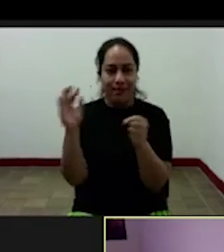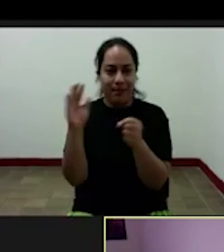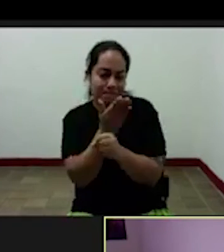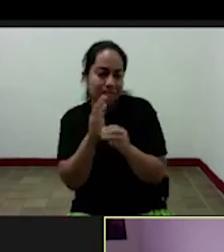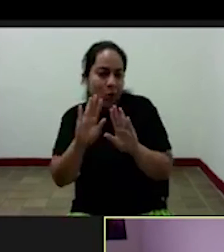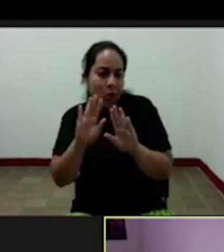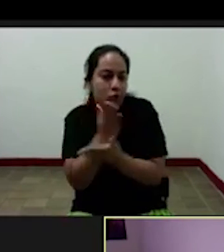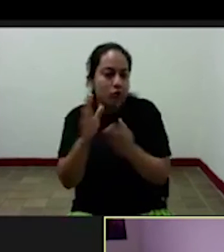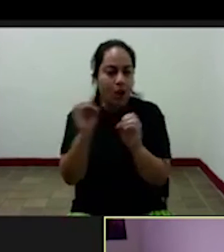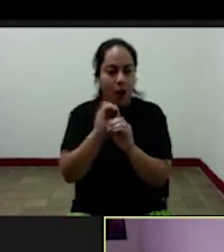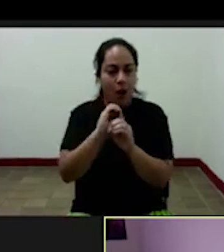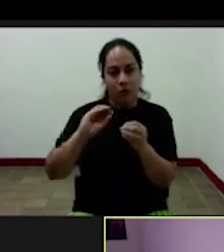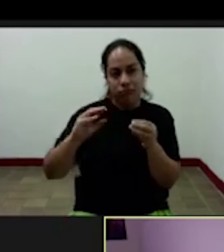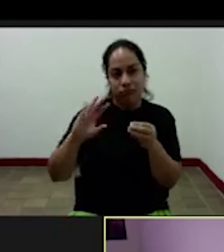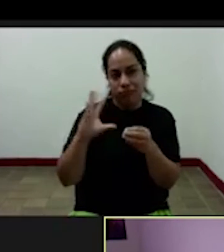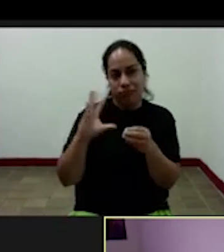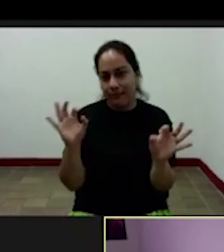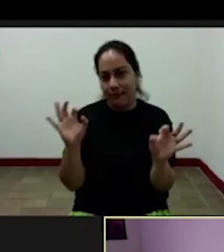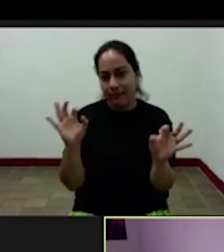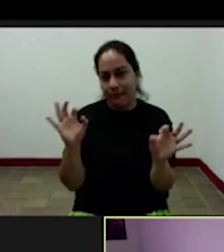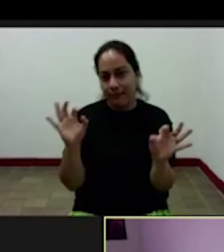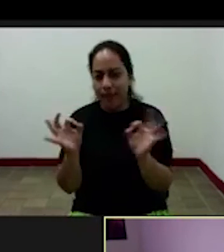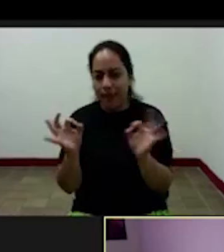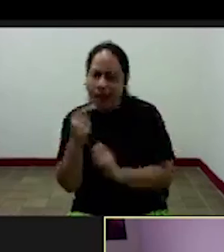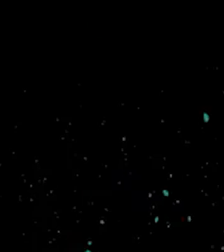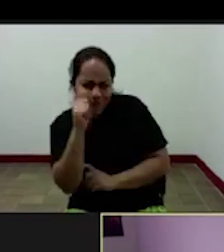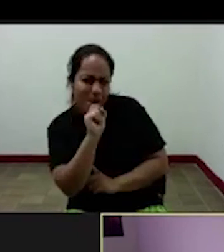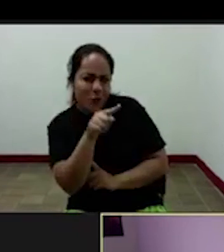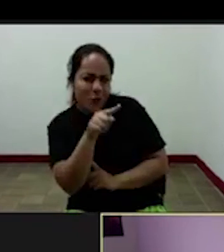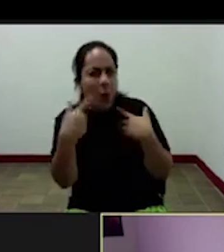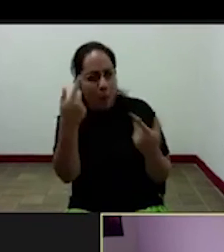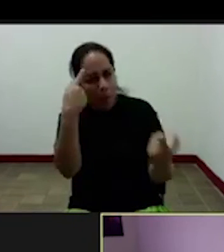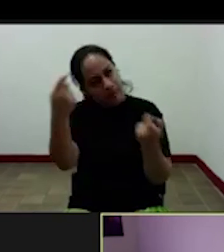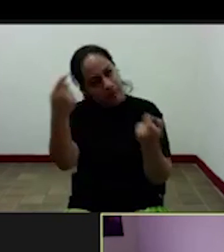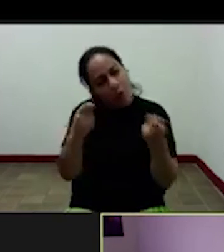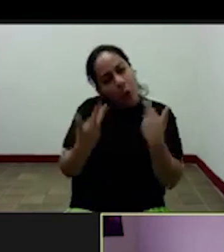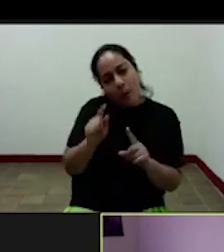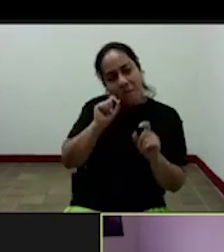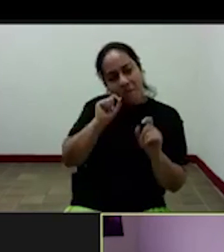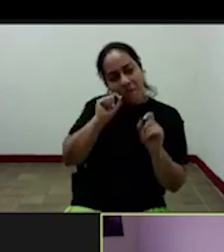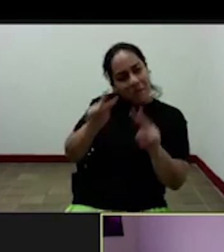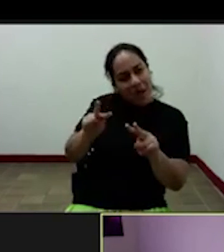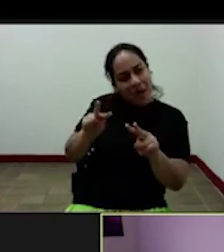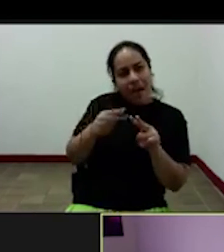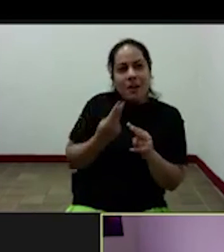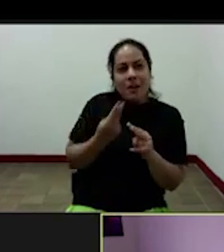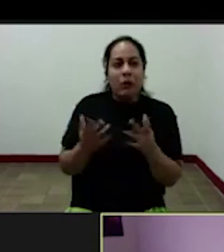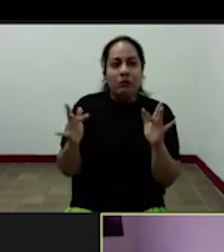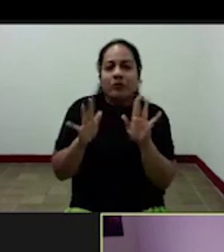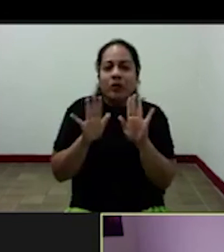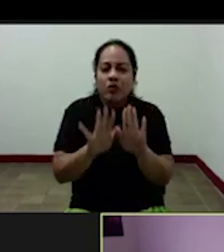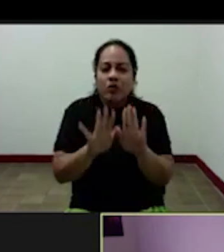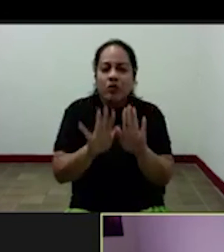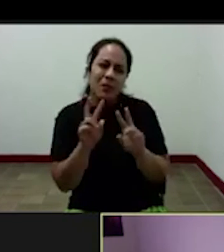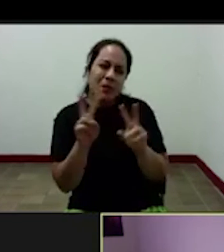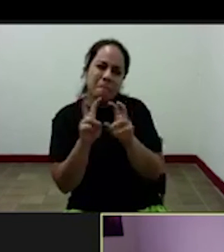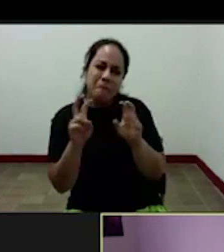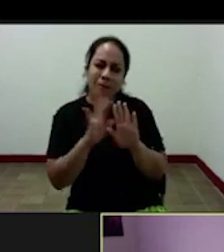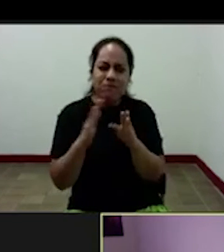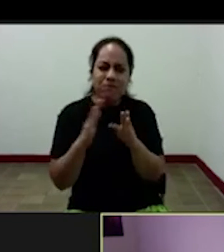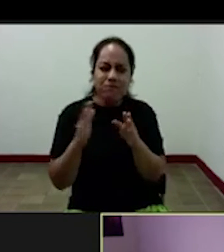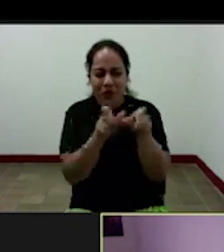¿Qué pensarías tú de estrategias? ¿Cómo ves tú esa ampliación de públicos y sobre todo esa formación